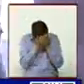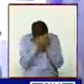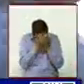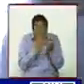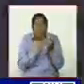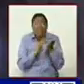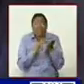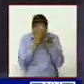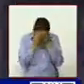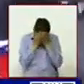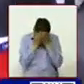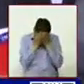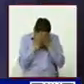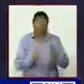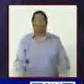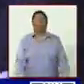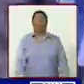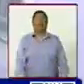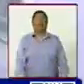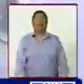Nos faltó.